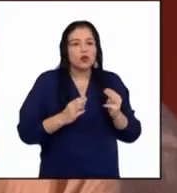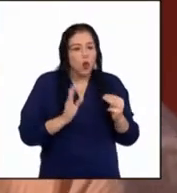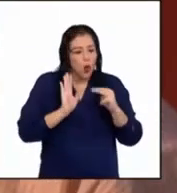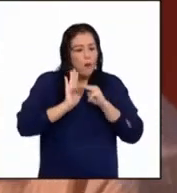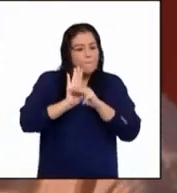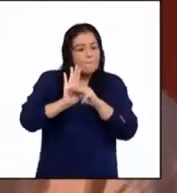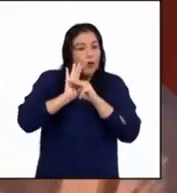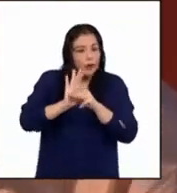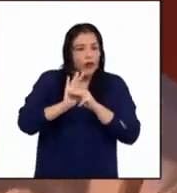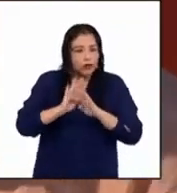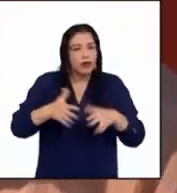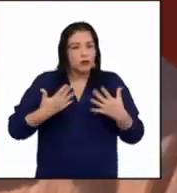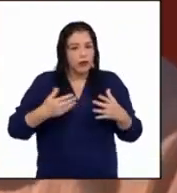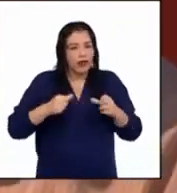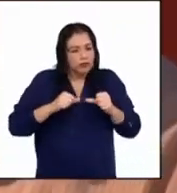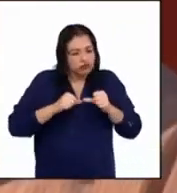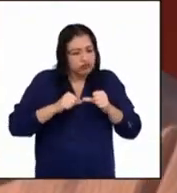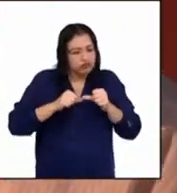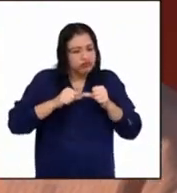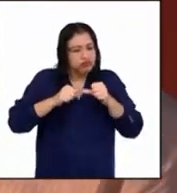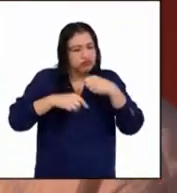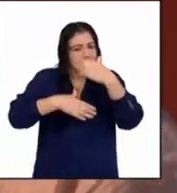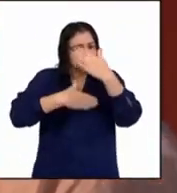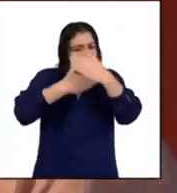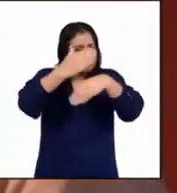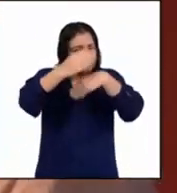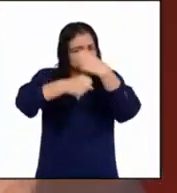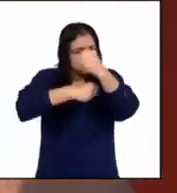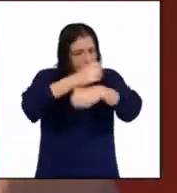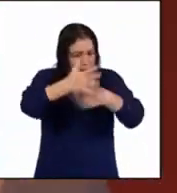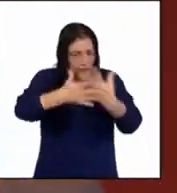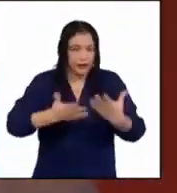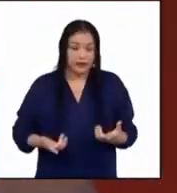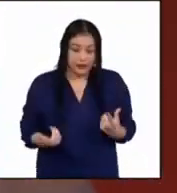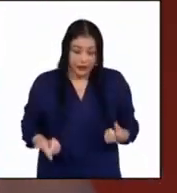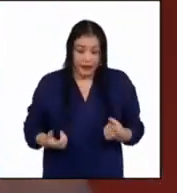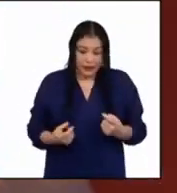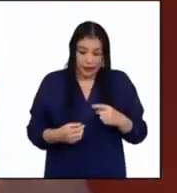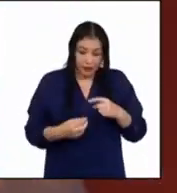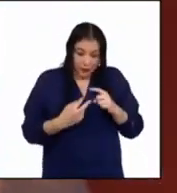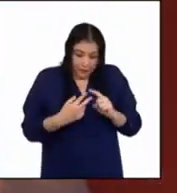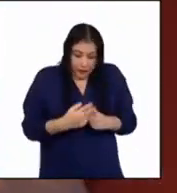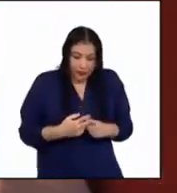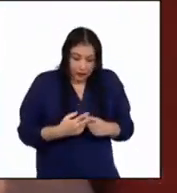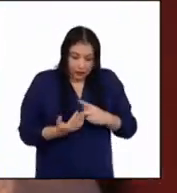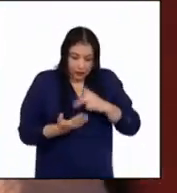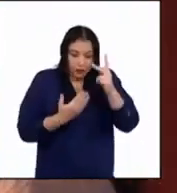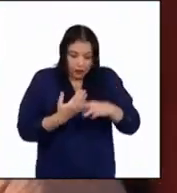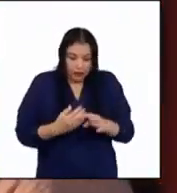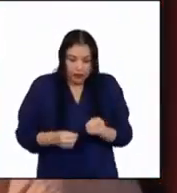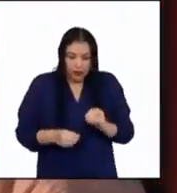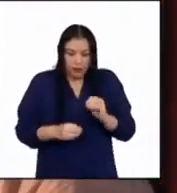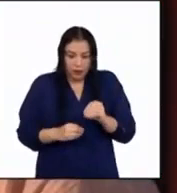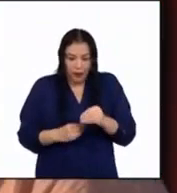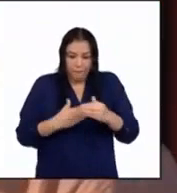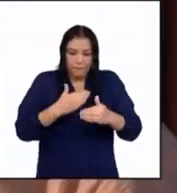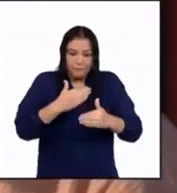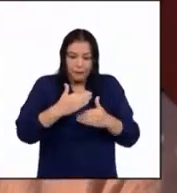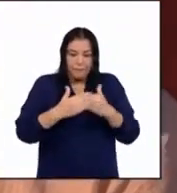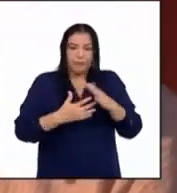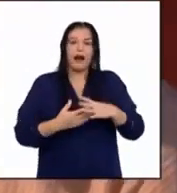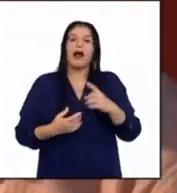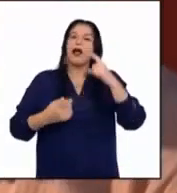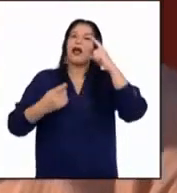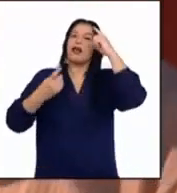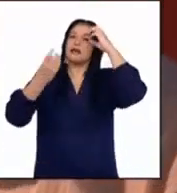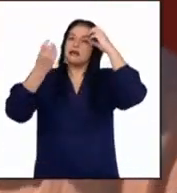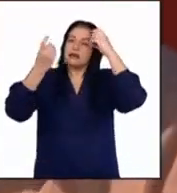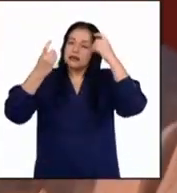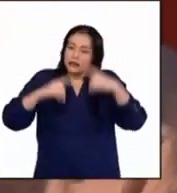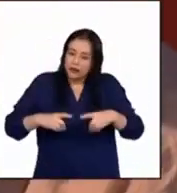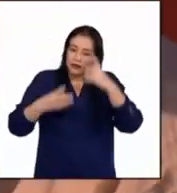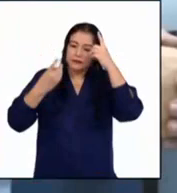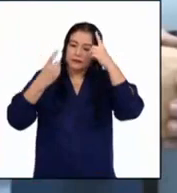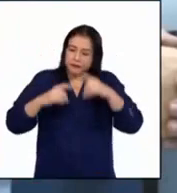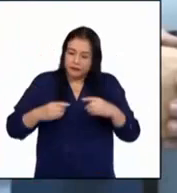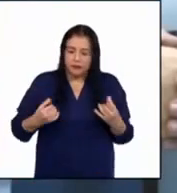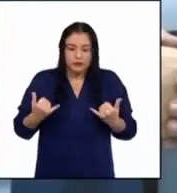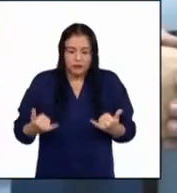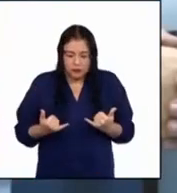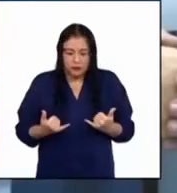de su iniciativa en el largo plazo. En el camino se comprometieron y fueron tomando pequeñas decisiones que los han llevado a donde están ahora.